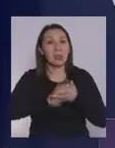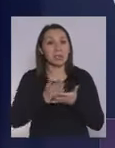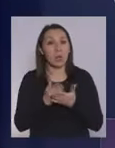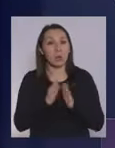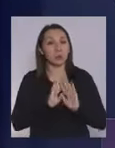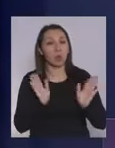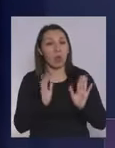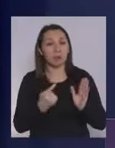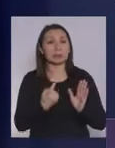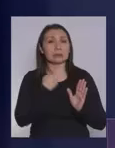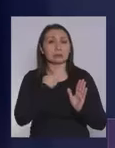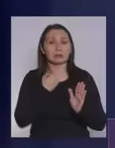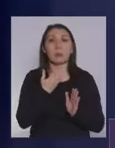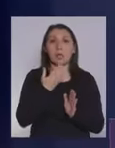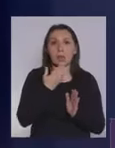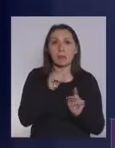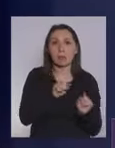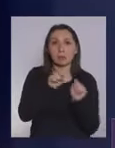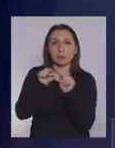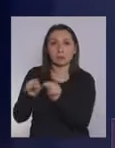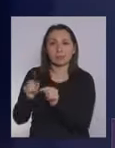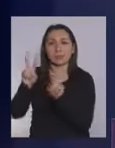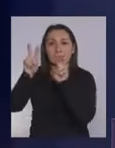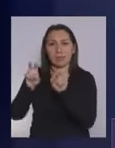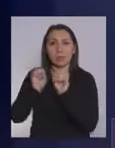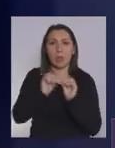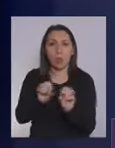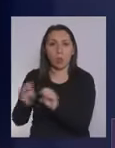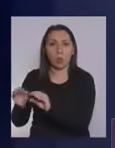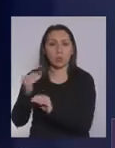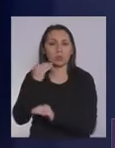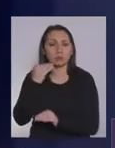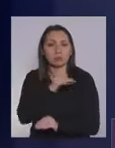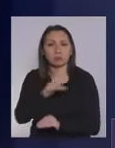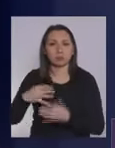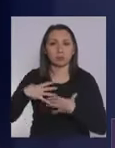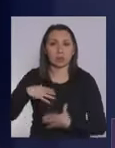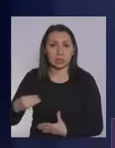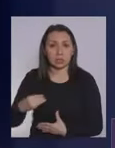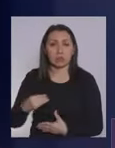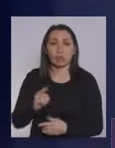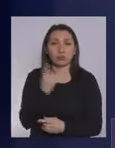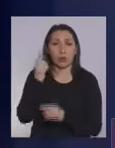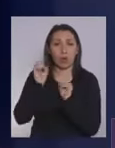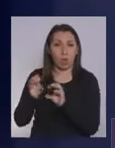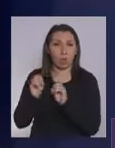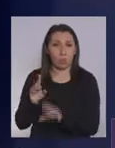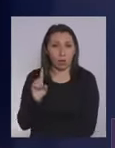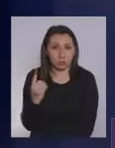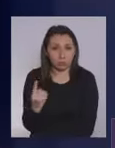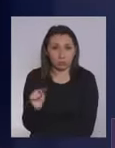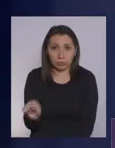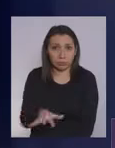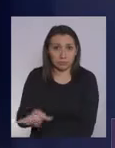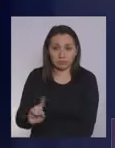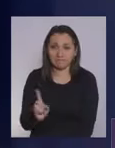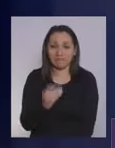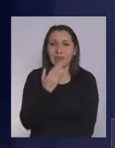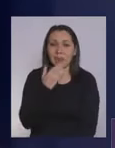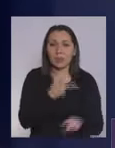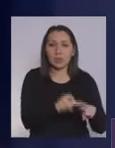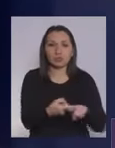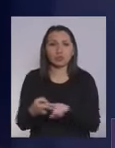sino que también en el ámbito de la educación de nuestros hijos y no solamente la educación sino que la mba en el ambiente